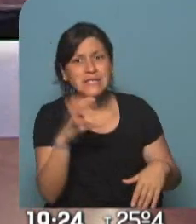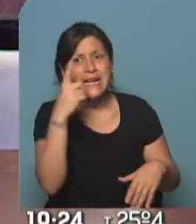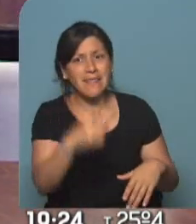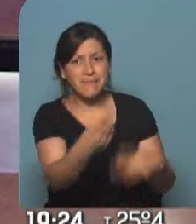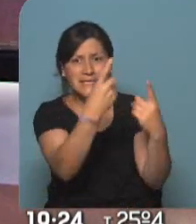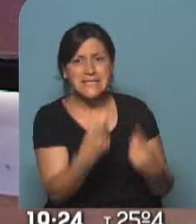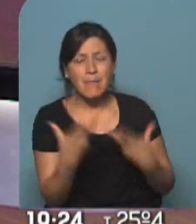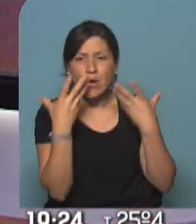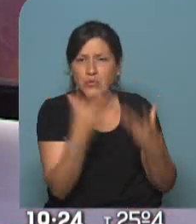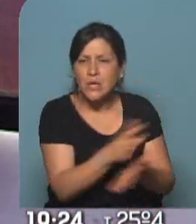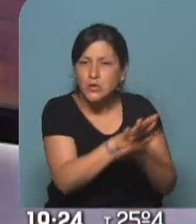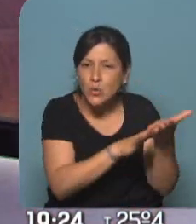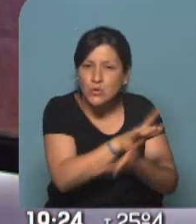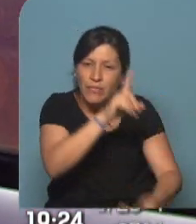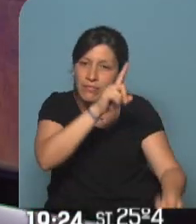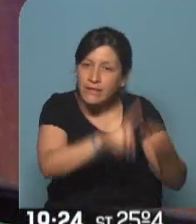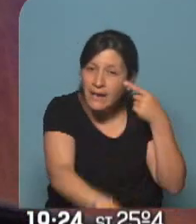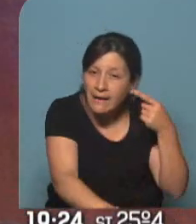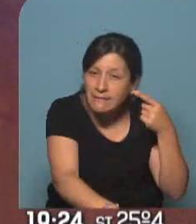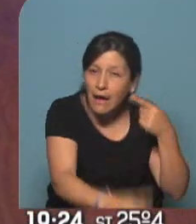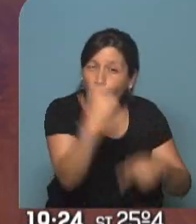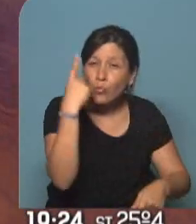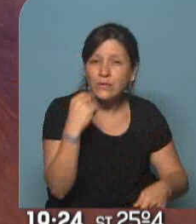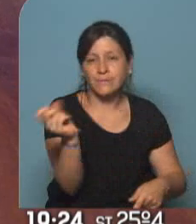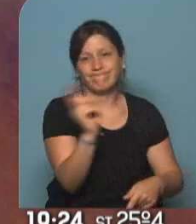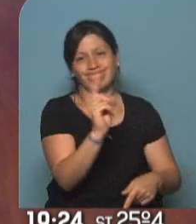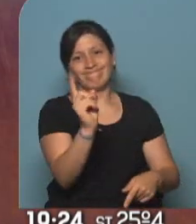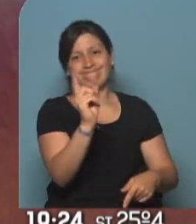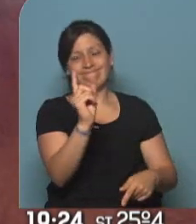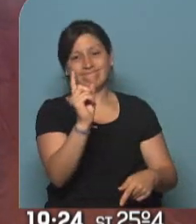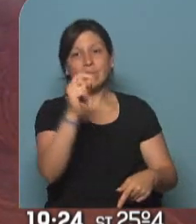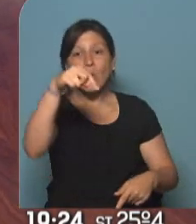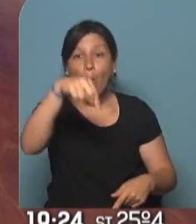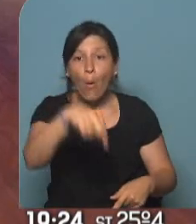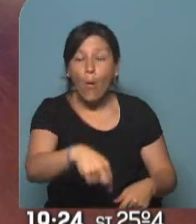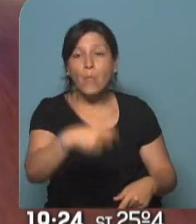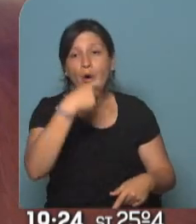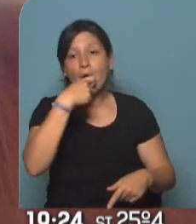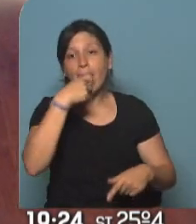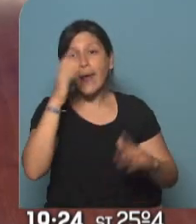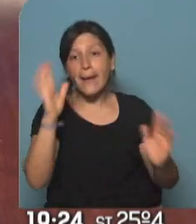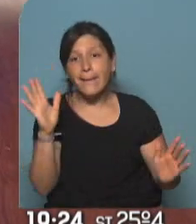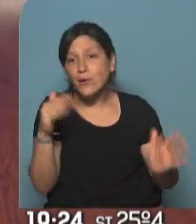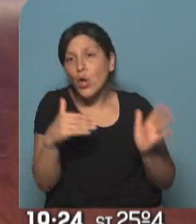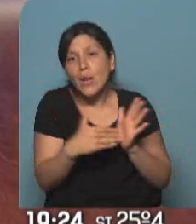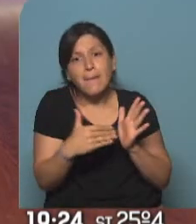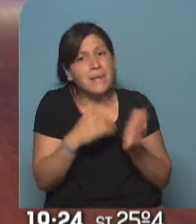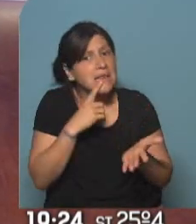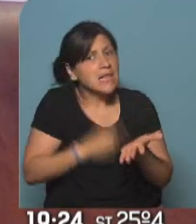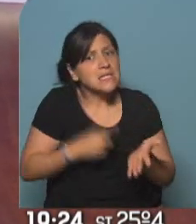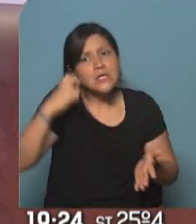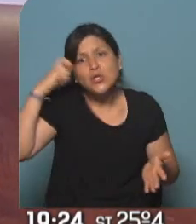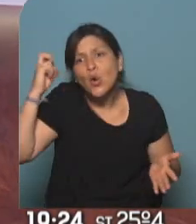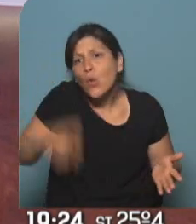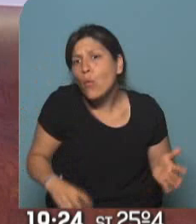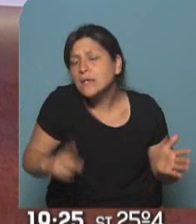de la noche a la mañana hoy por ejemplo están la arbitrariedad de un juez un mismo hecho depende del juez que le